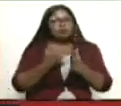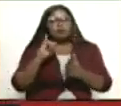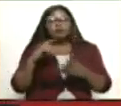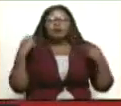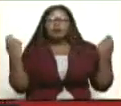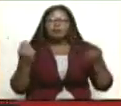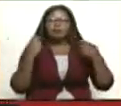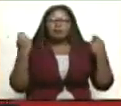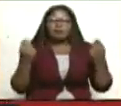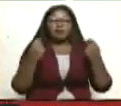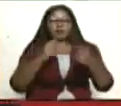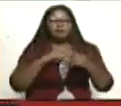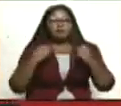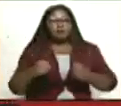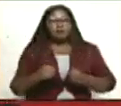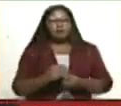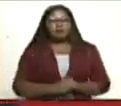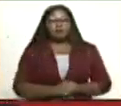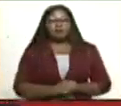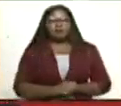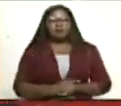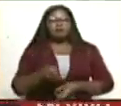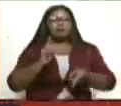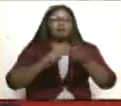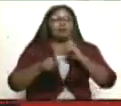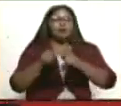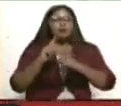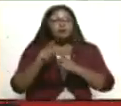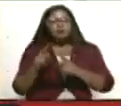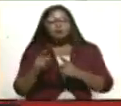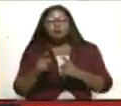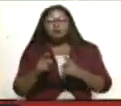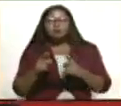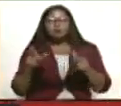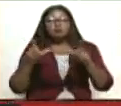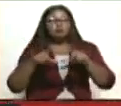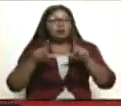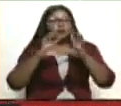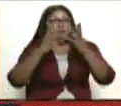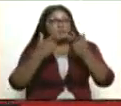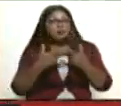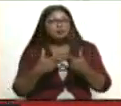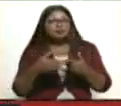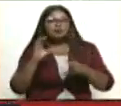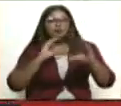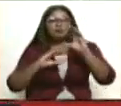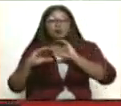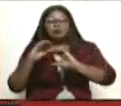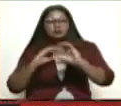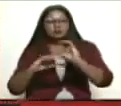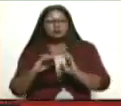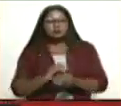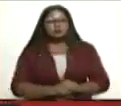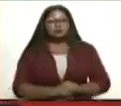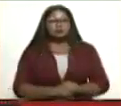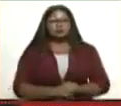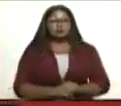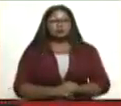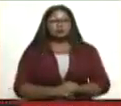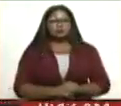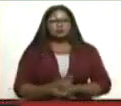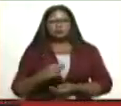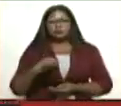mediática de los grandes medios, las grandes empresas de comunicación,